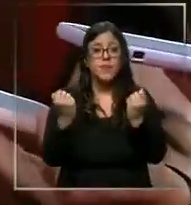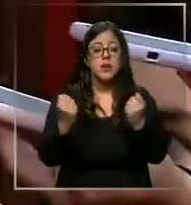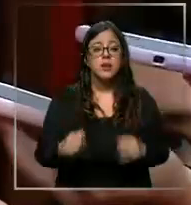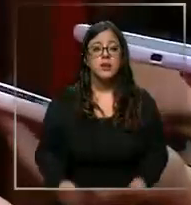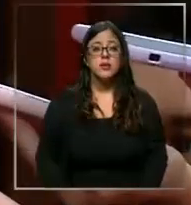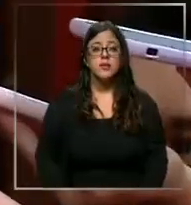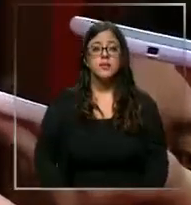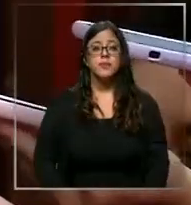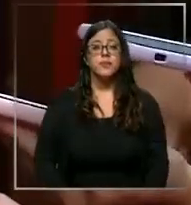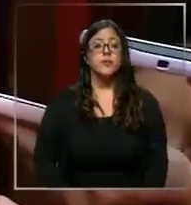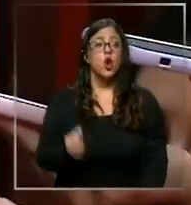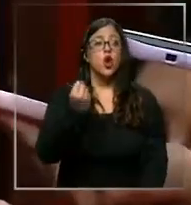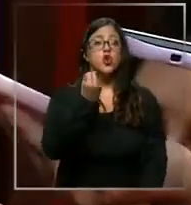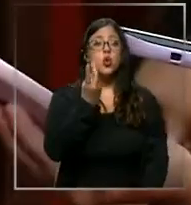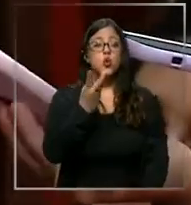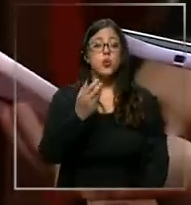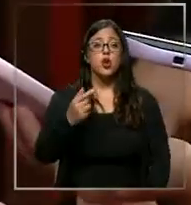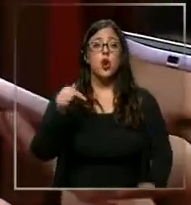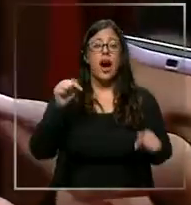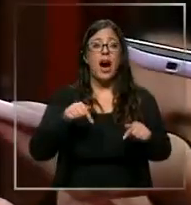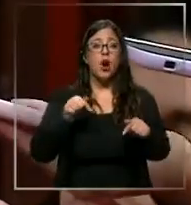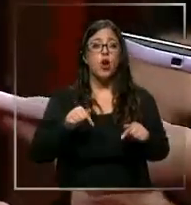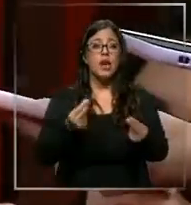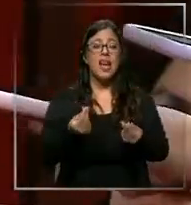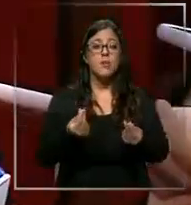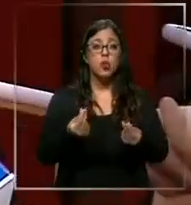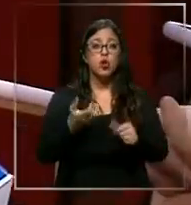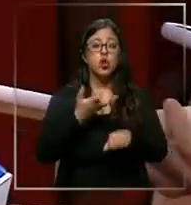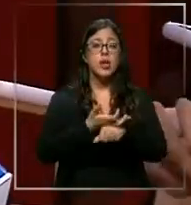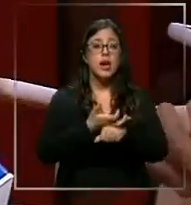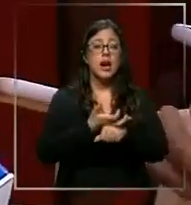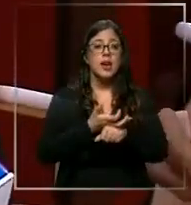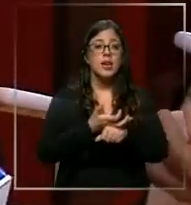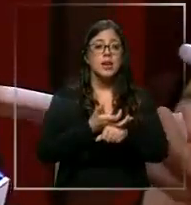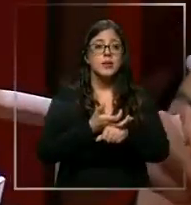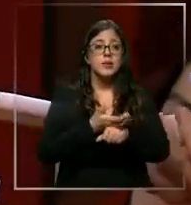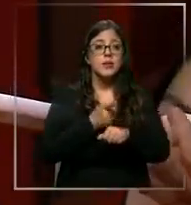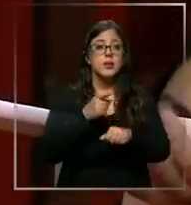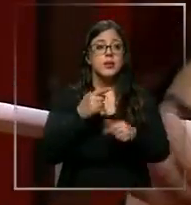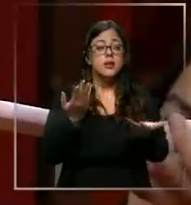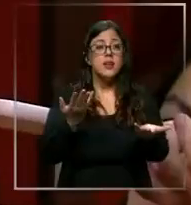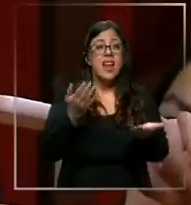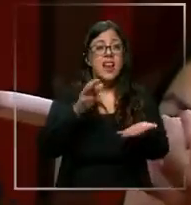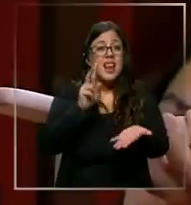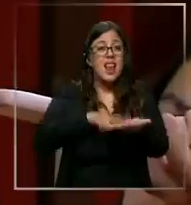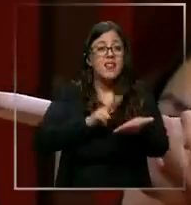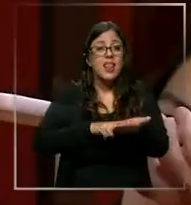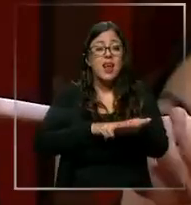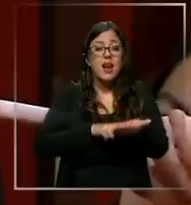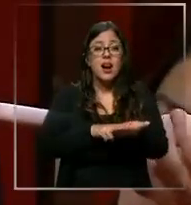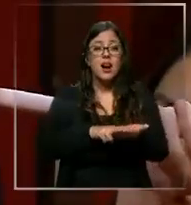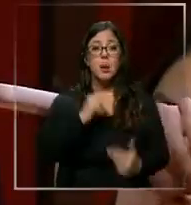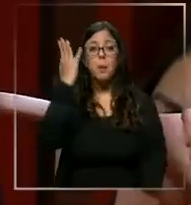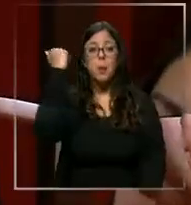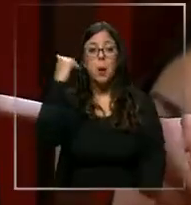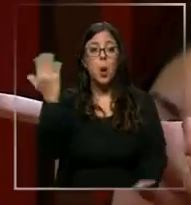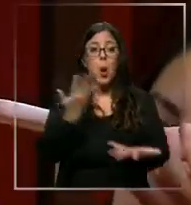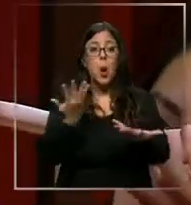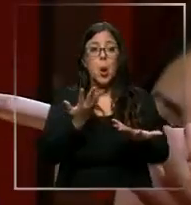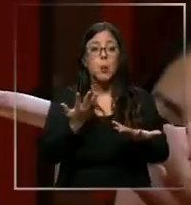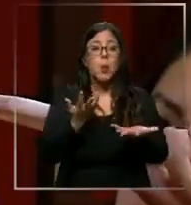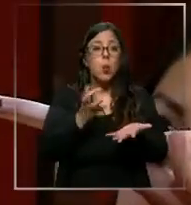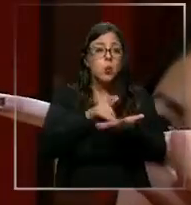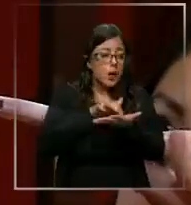las cifras que hoy día están encima de la mesa los montos que aparecen encima de la mesa nosotros todavía no nos entendemos no sabemos cómo se calculó